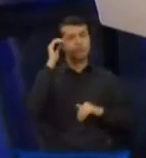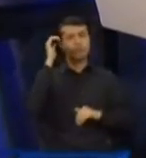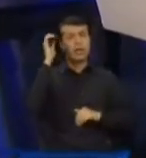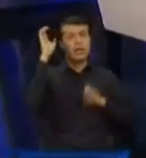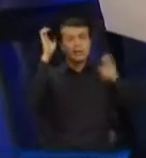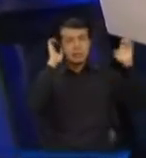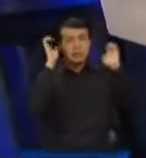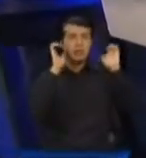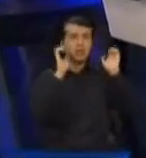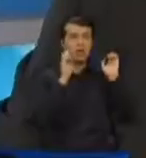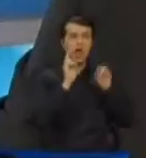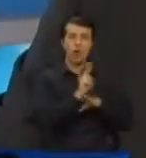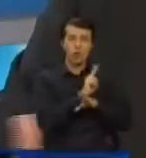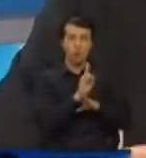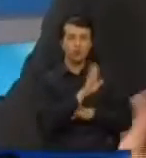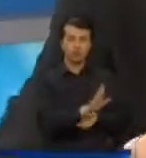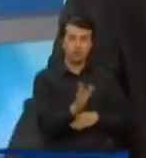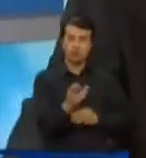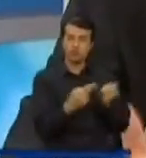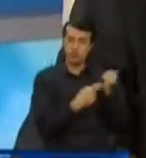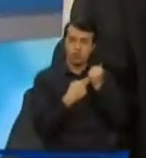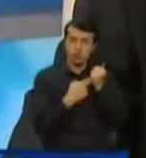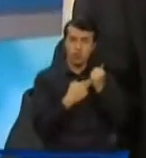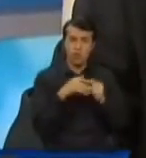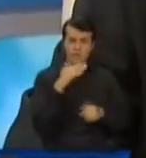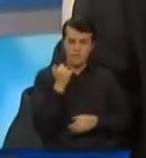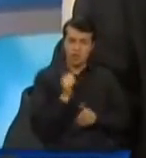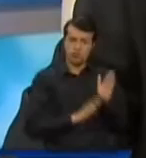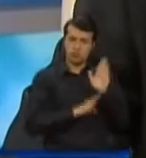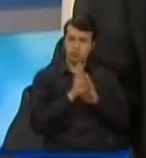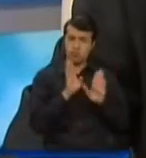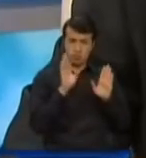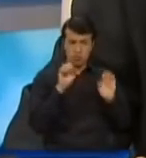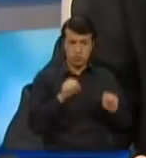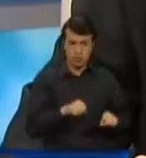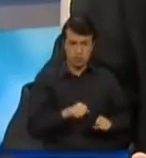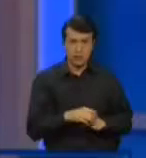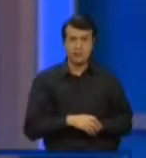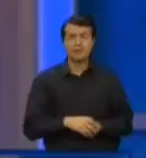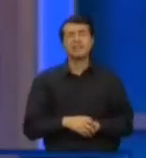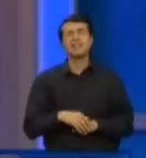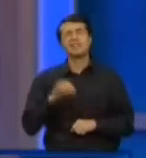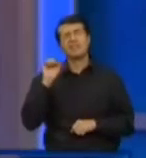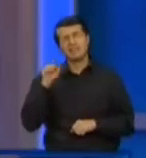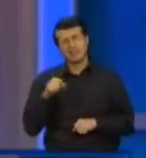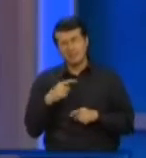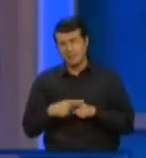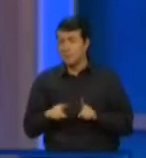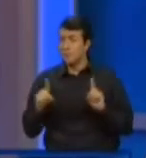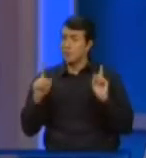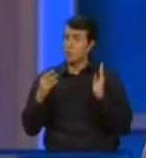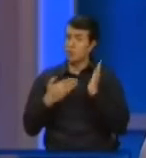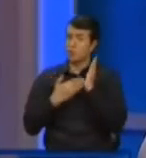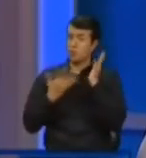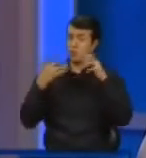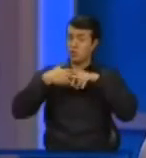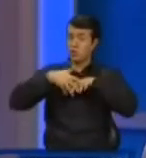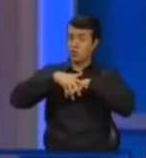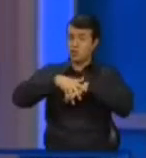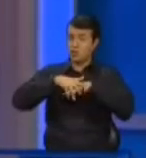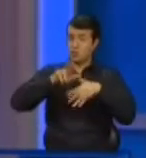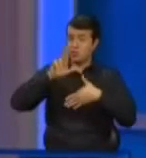inteligente y estratégicamente hábil, podríamos tener mejor capacidad de reacción. Sí, pero los modelos de integración